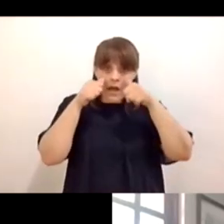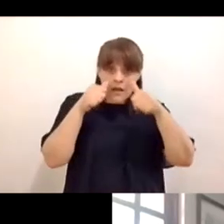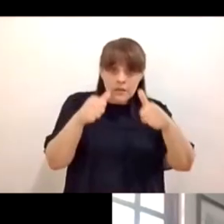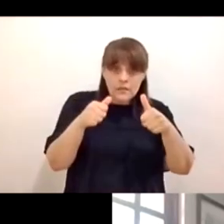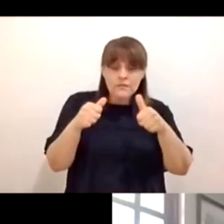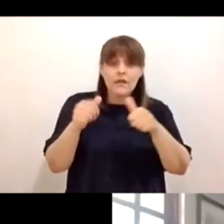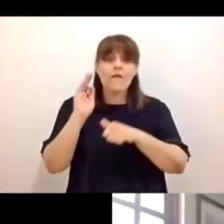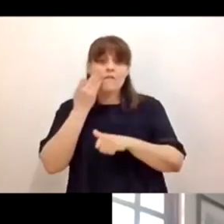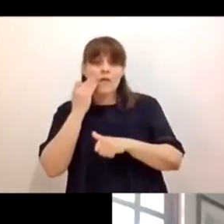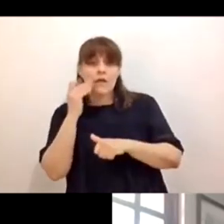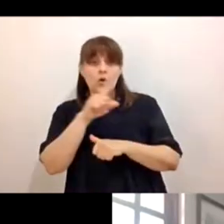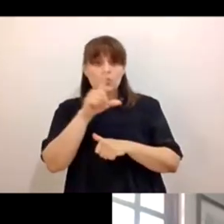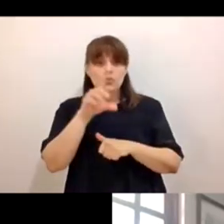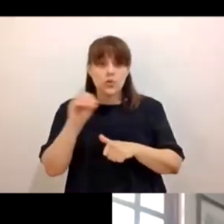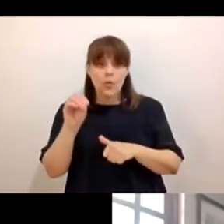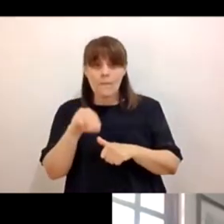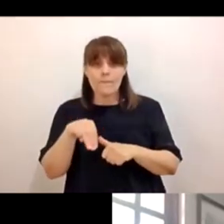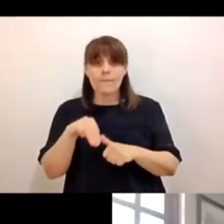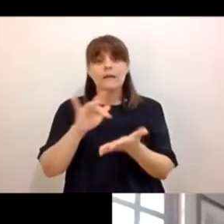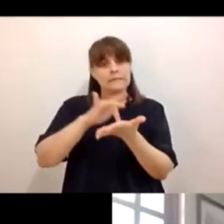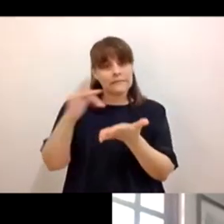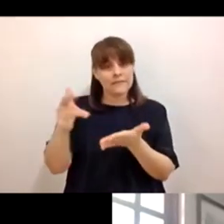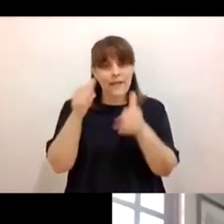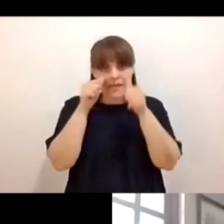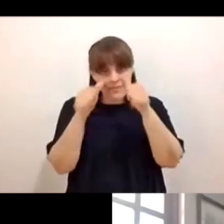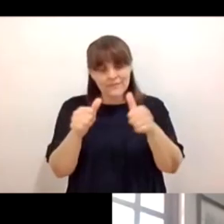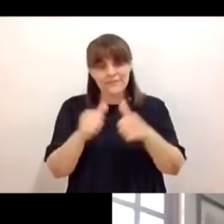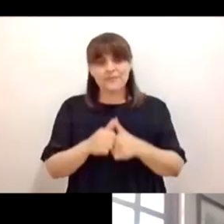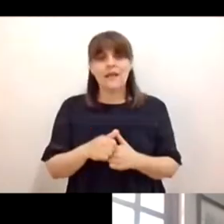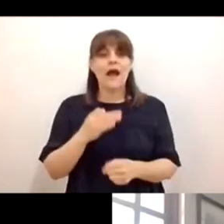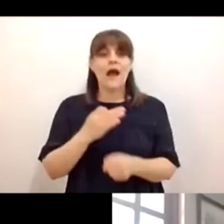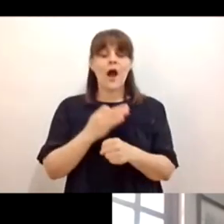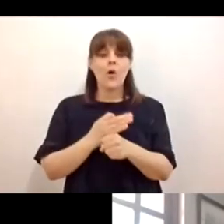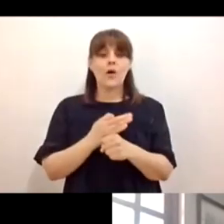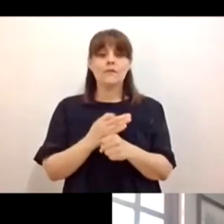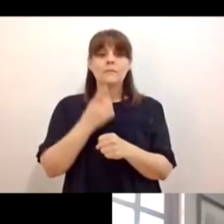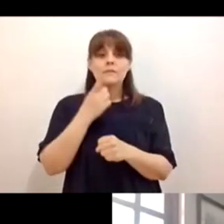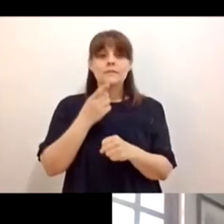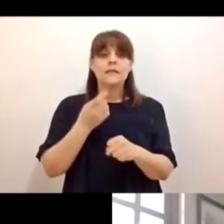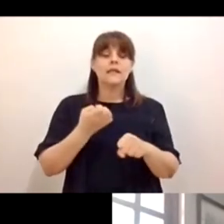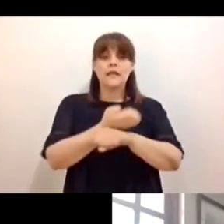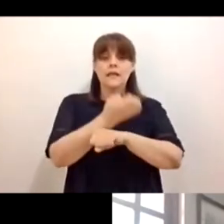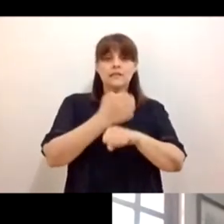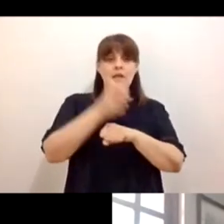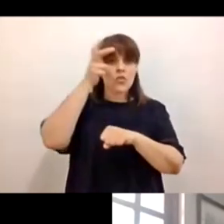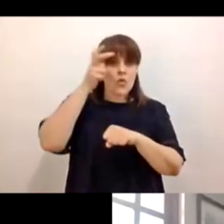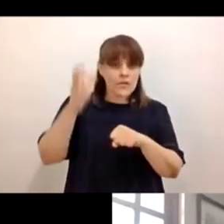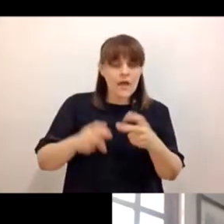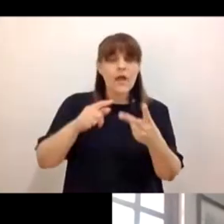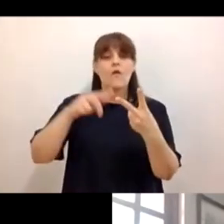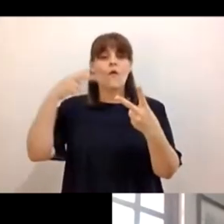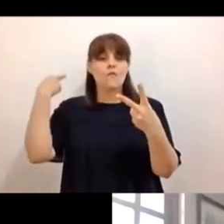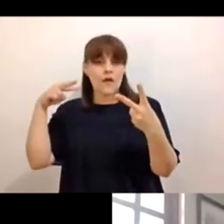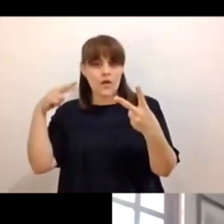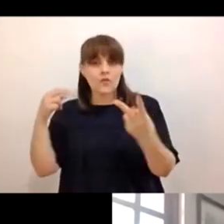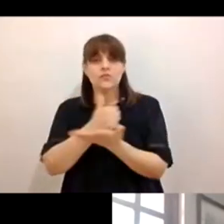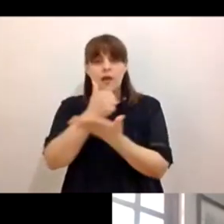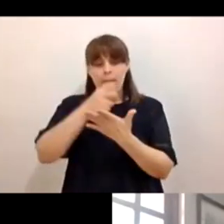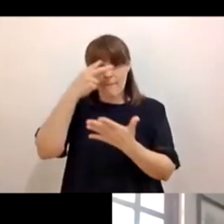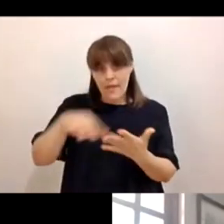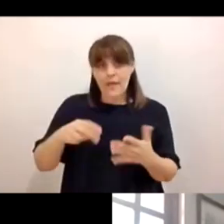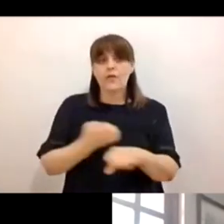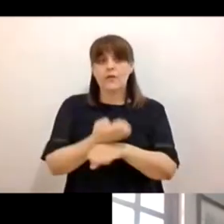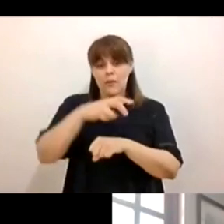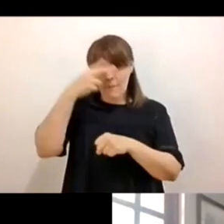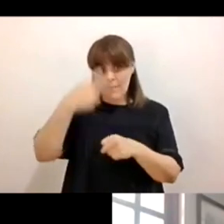Facebook y Zoom me cuentan acá que nos siguen desde los estados de Hidalgo Veracruz de la Ciudad de México Estado de México